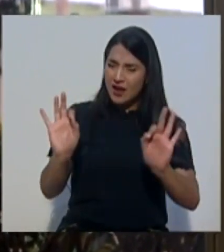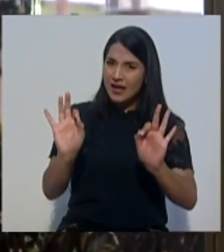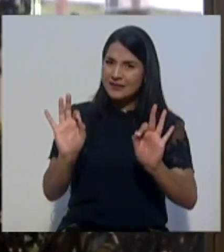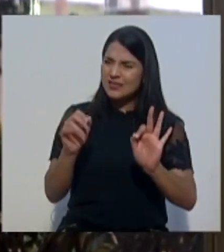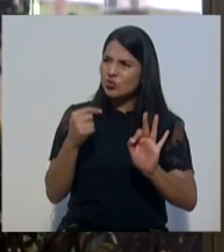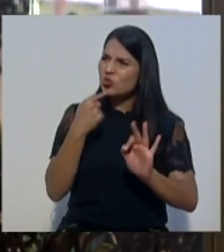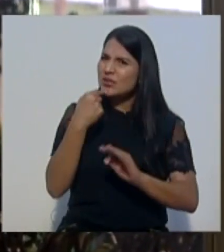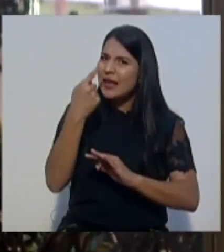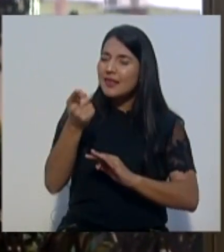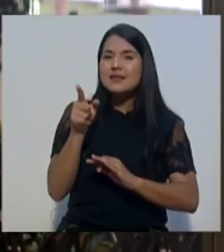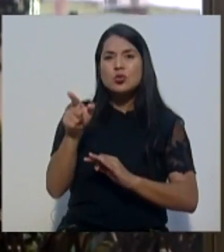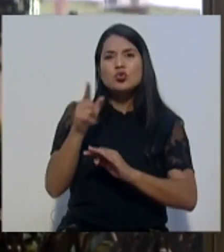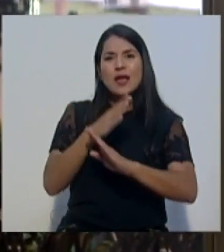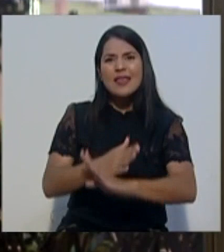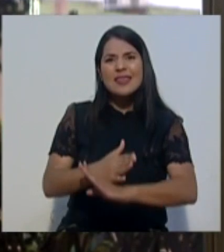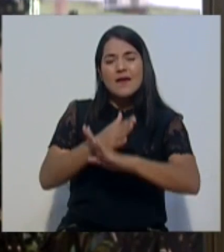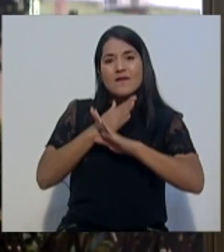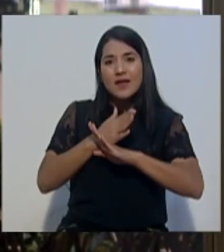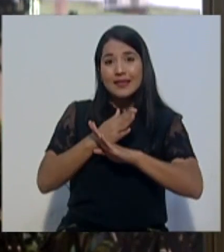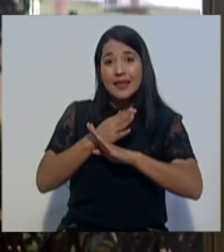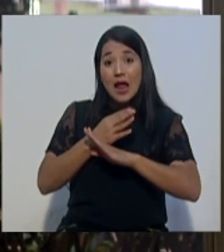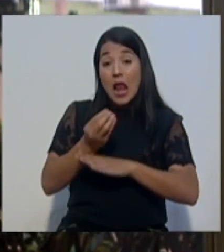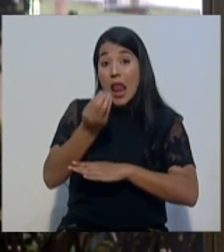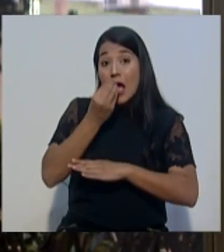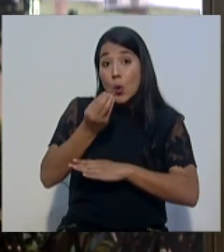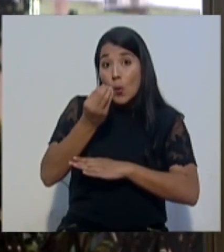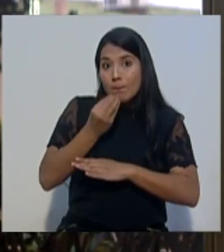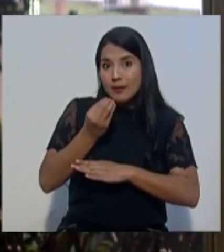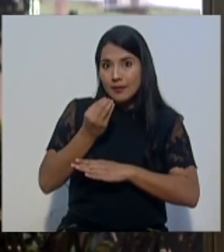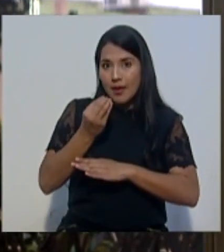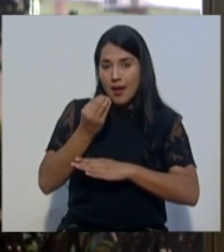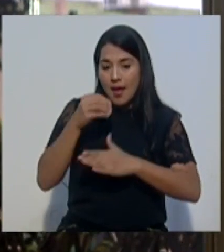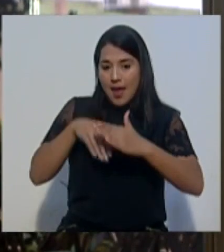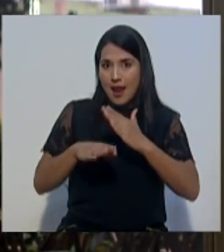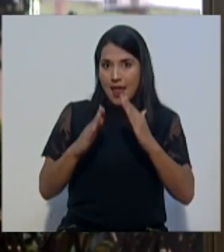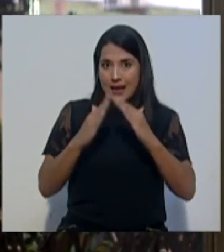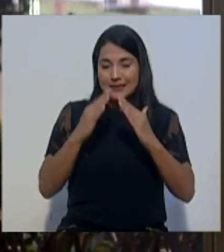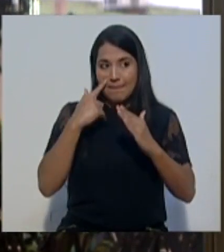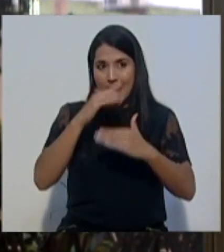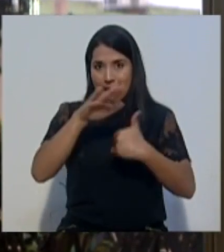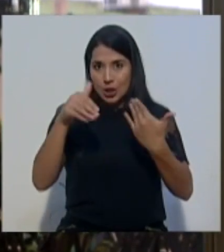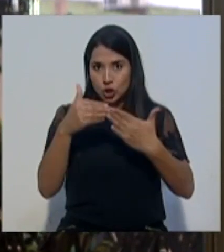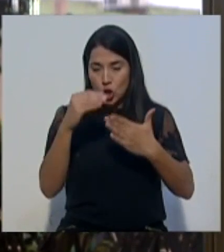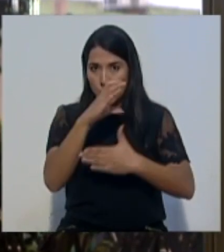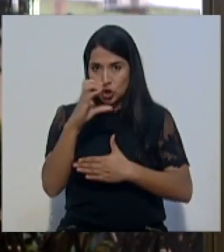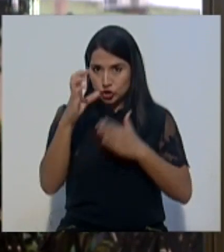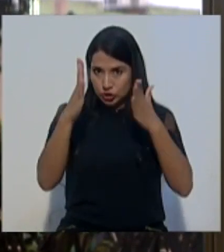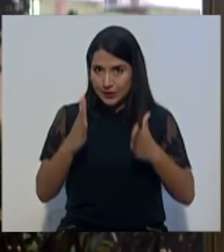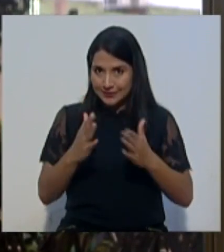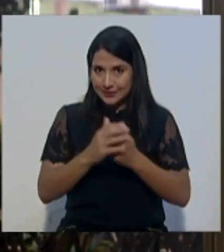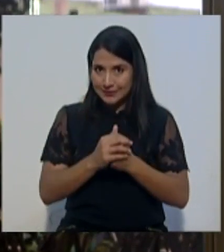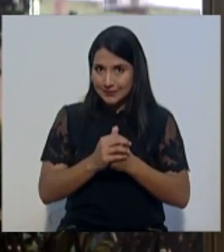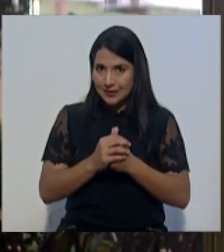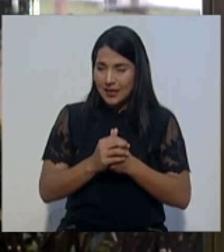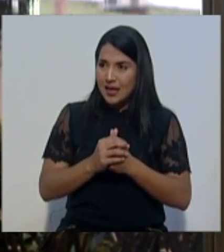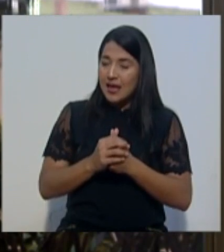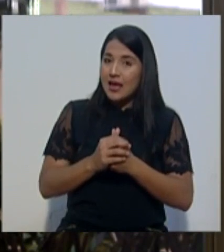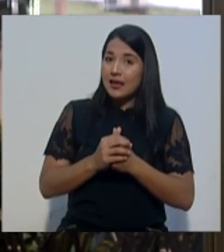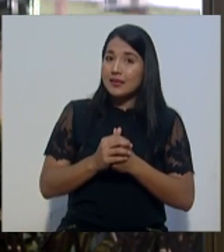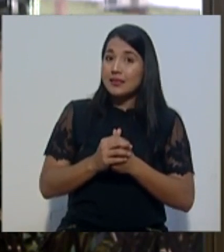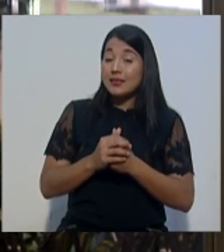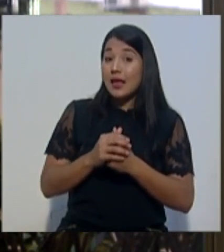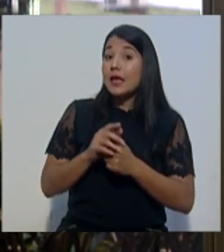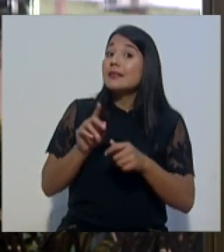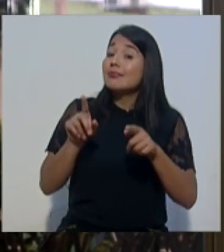usted defiende el platito de comida de todos los costarricenses. Parte de ese plato de comida es el arroz. Y